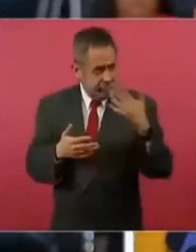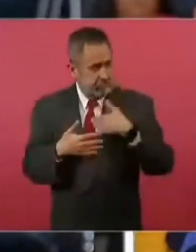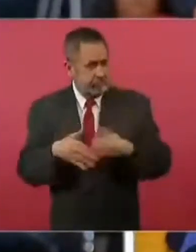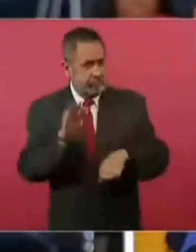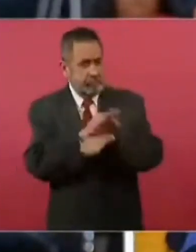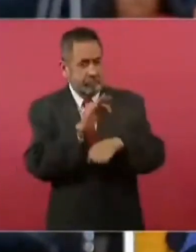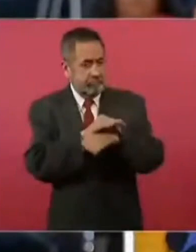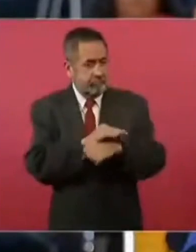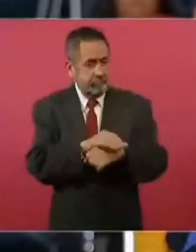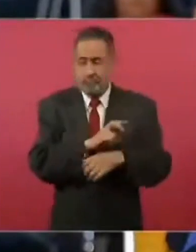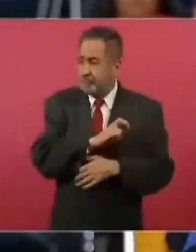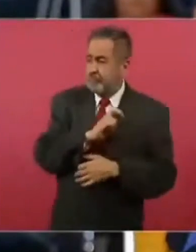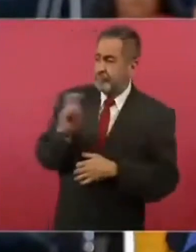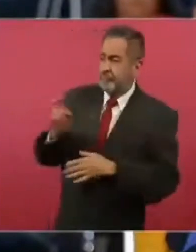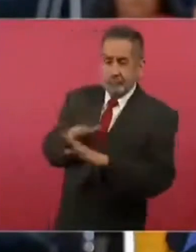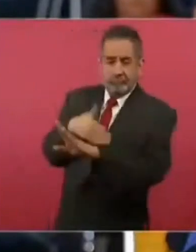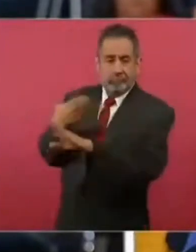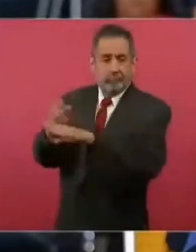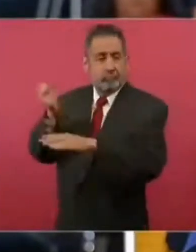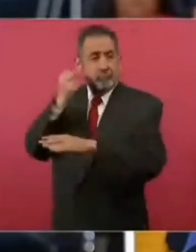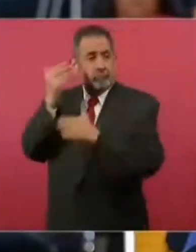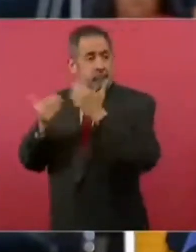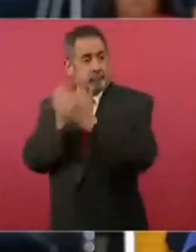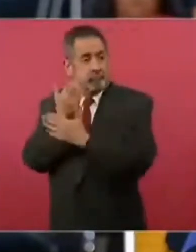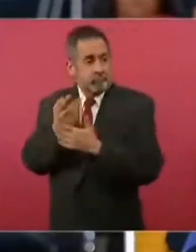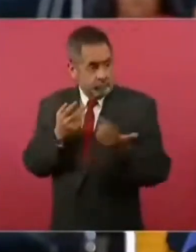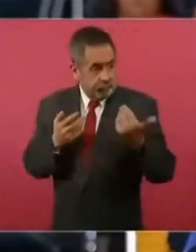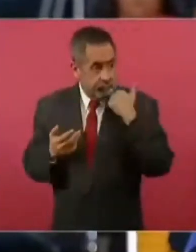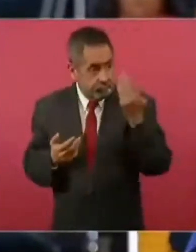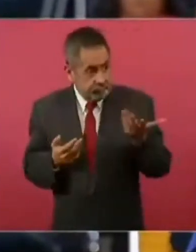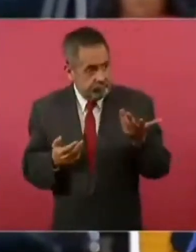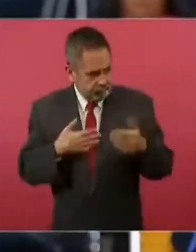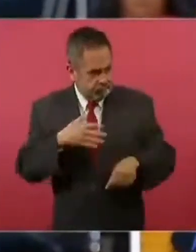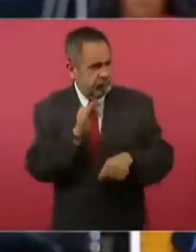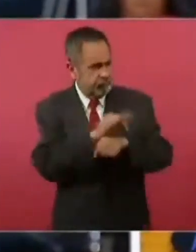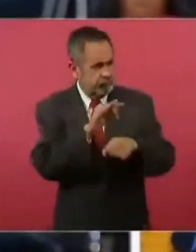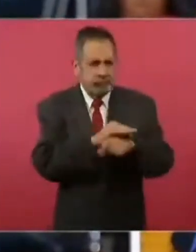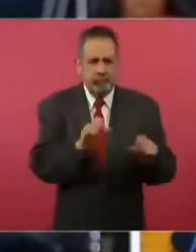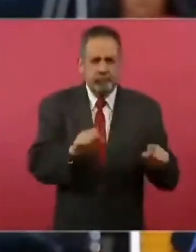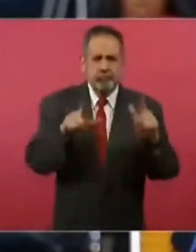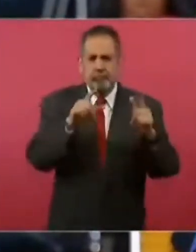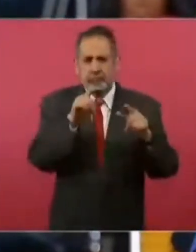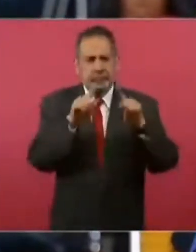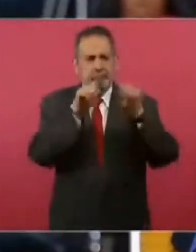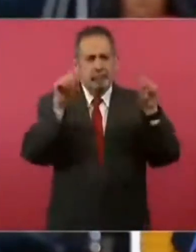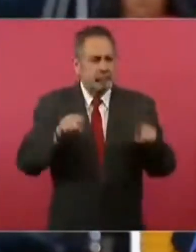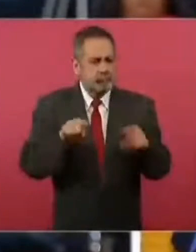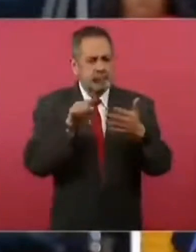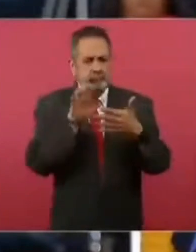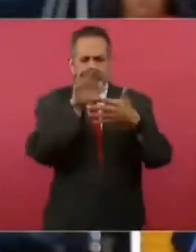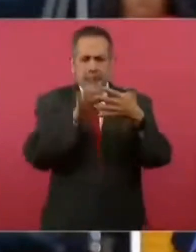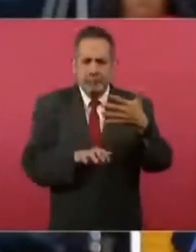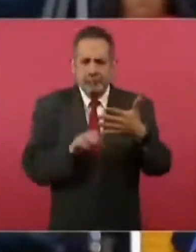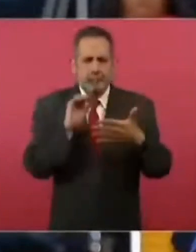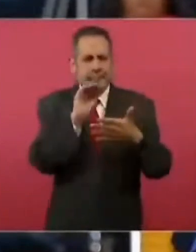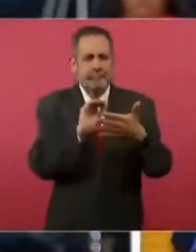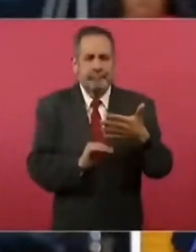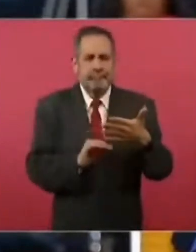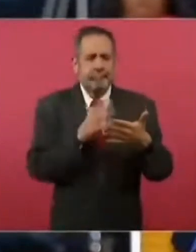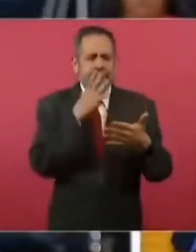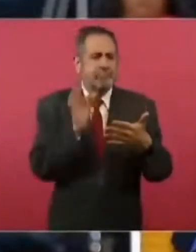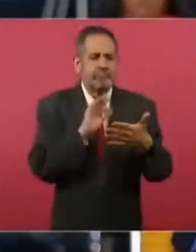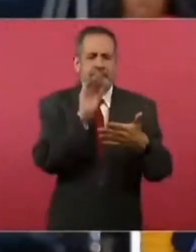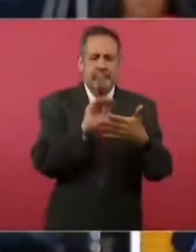réplica contra la mañanera lo haga, y publican incluso el machote ya para que la gente, como si fuera cualquier